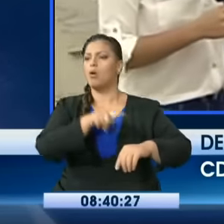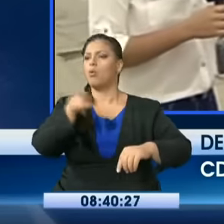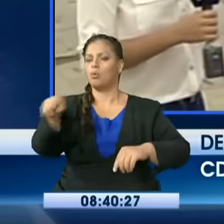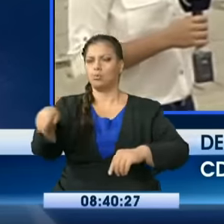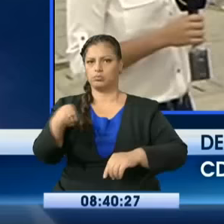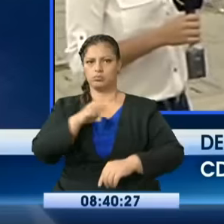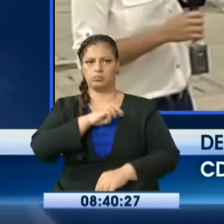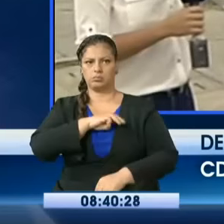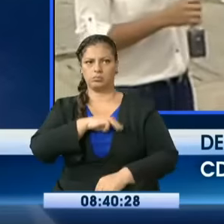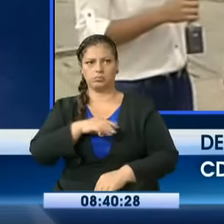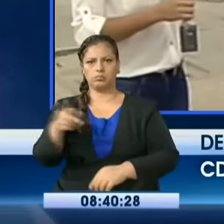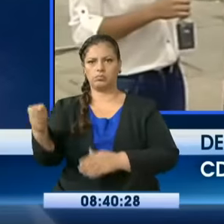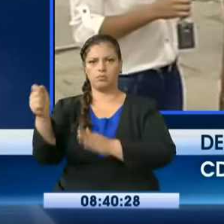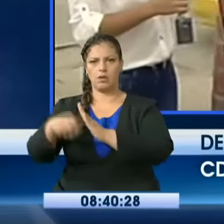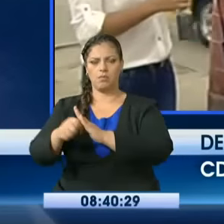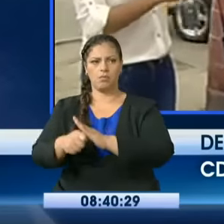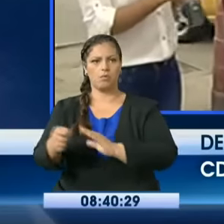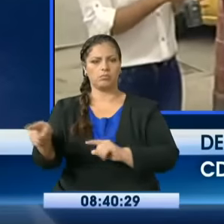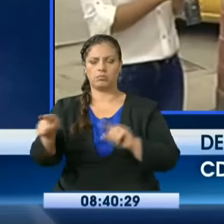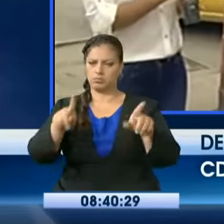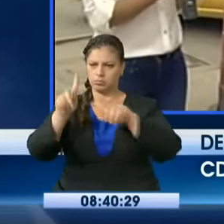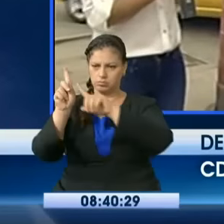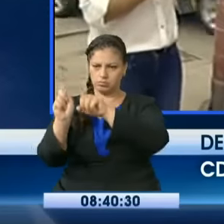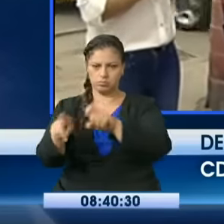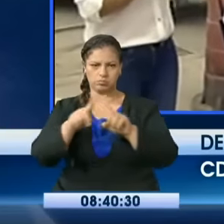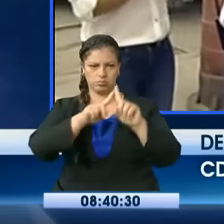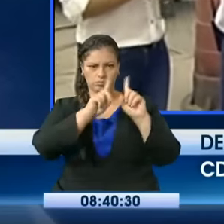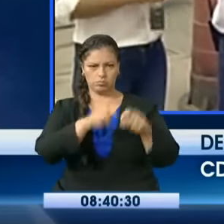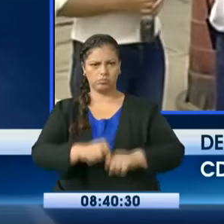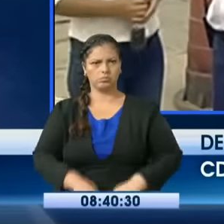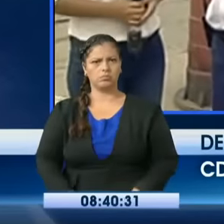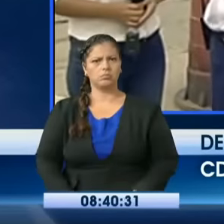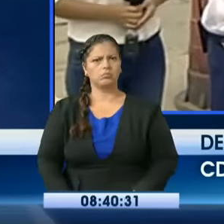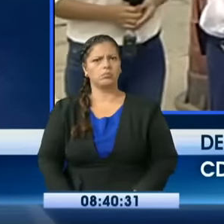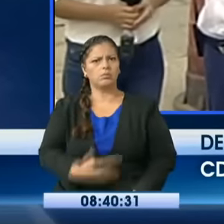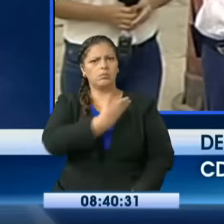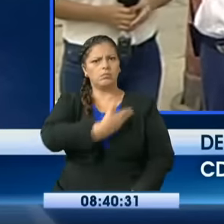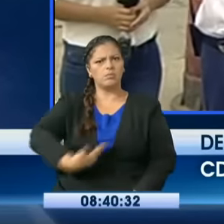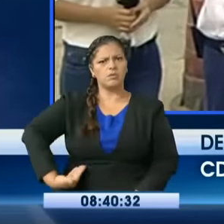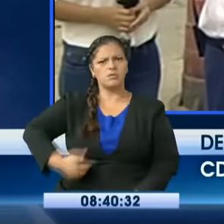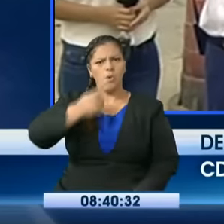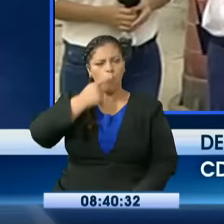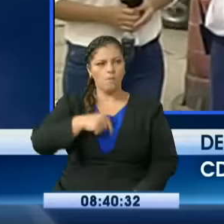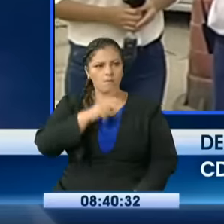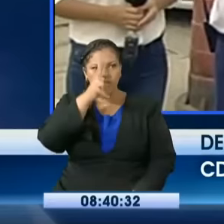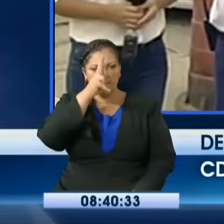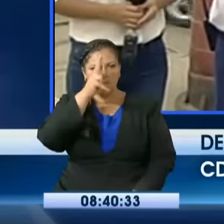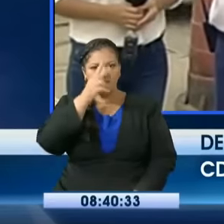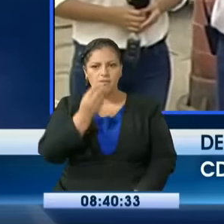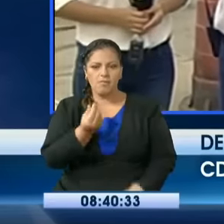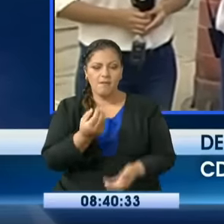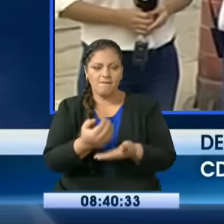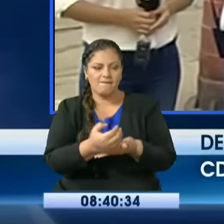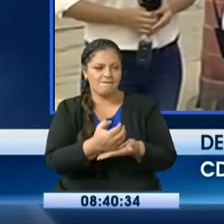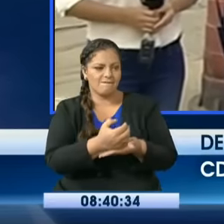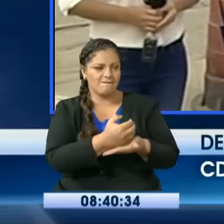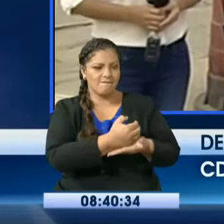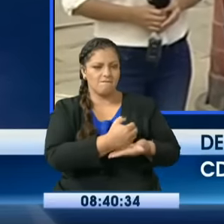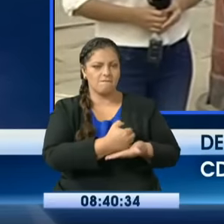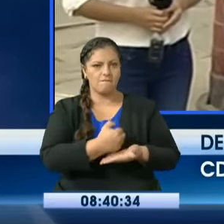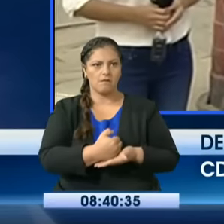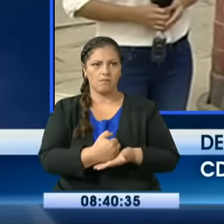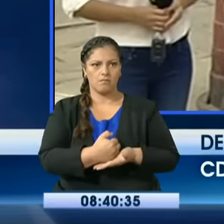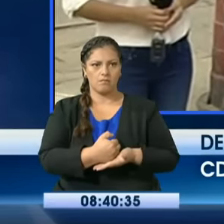de Guayaquil, porque se está lucrando con una situación, se estaría lucrando, porque no digo que se está lucrando, yo no lo puedo probar,